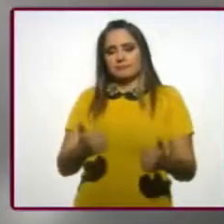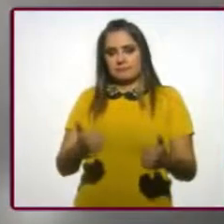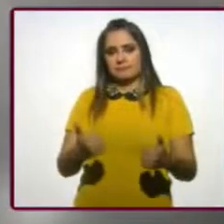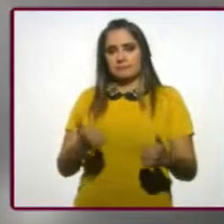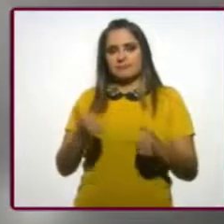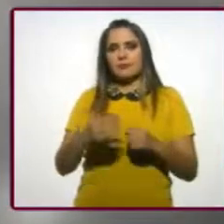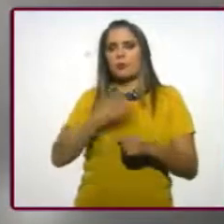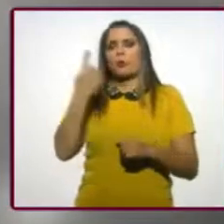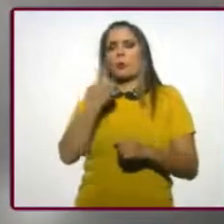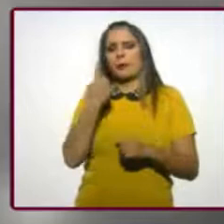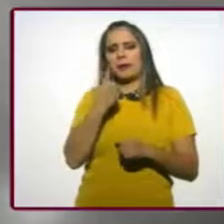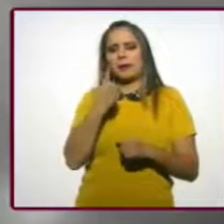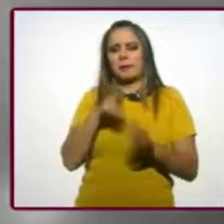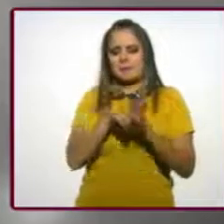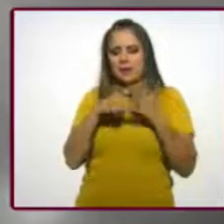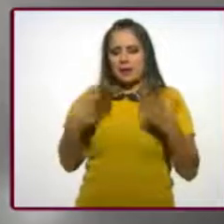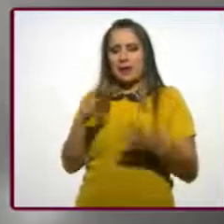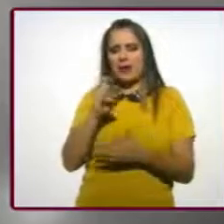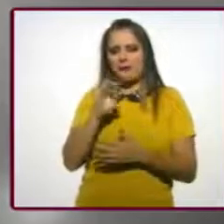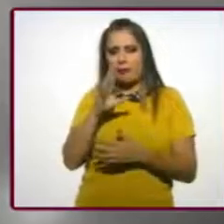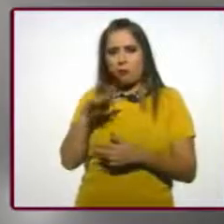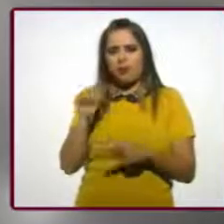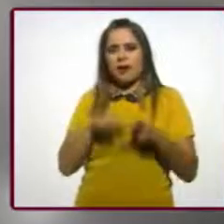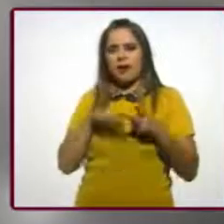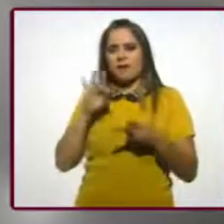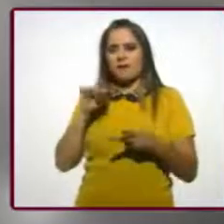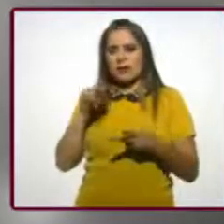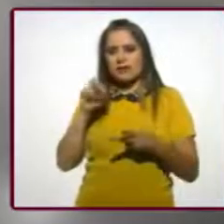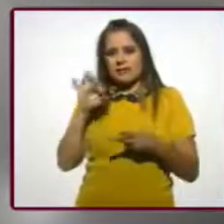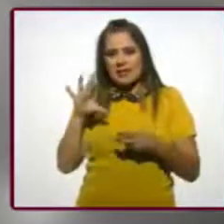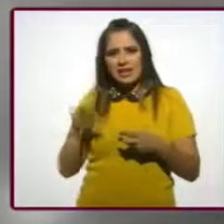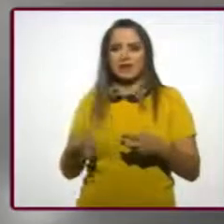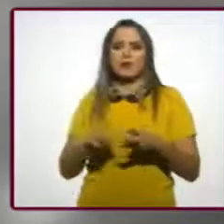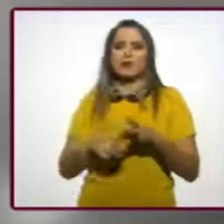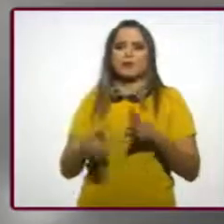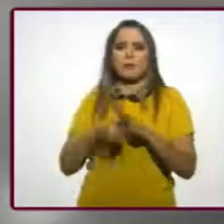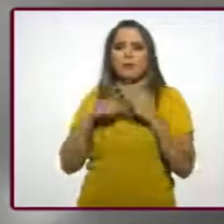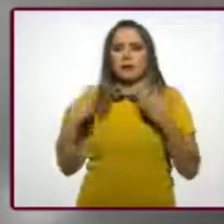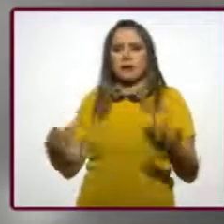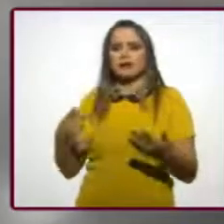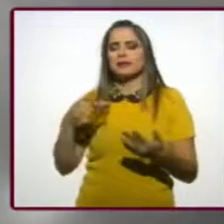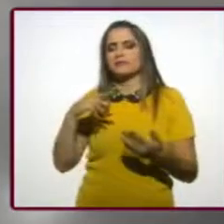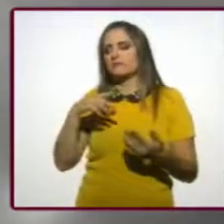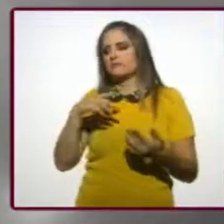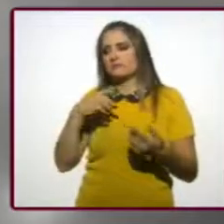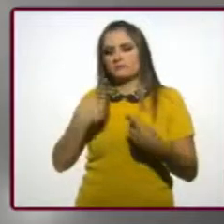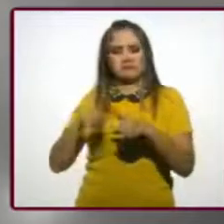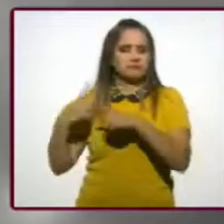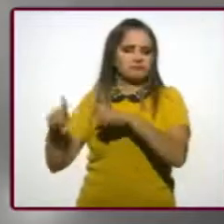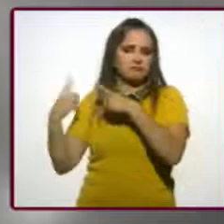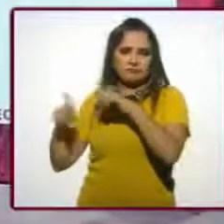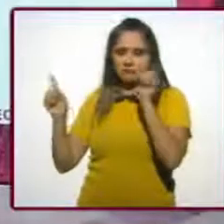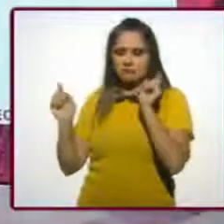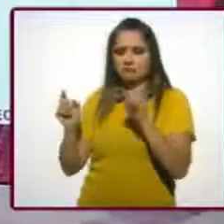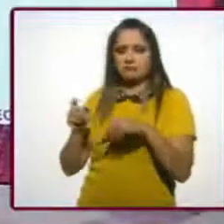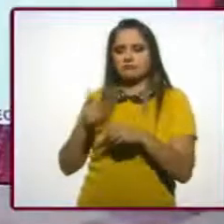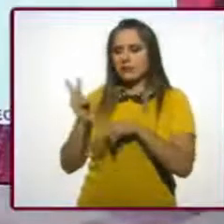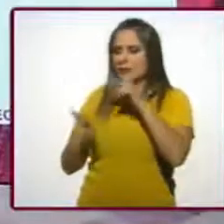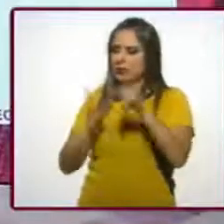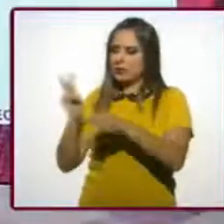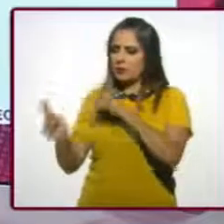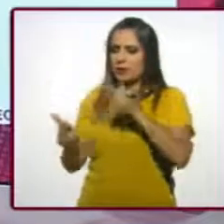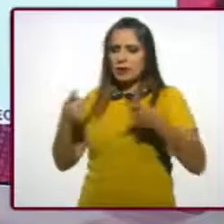están publicando diarios como Reforma, El Financiero, colegas como De las Heras o Consulta, independientemente de cómo se